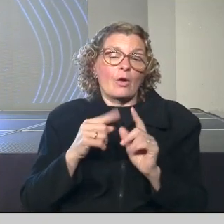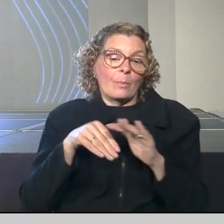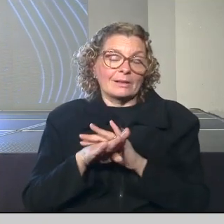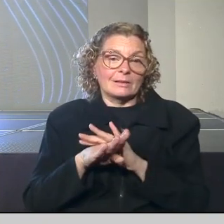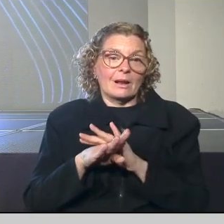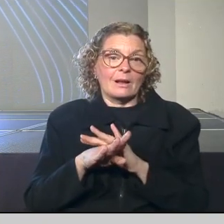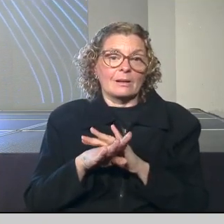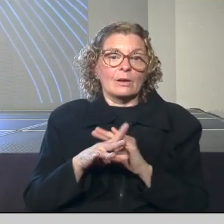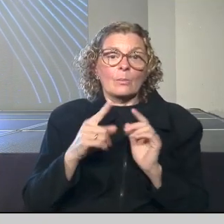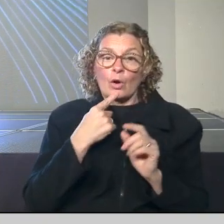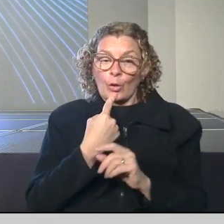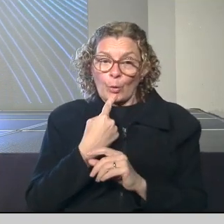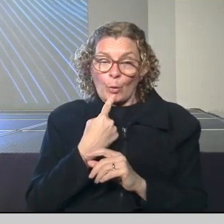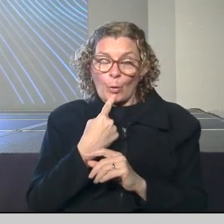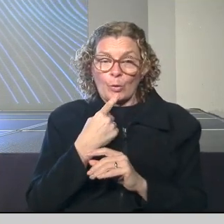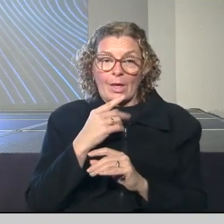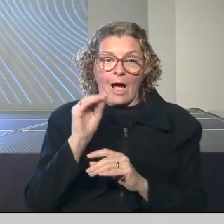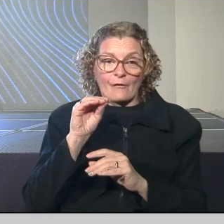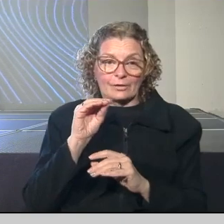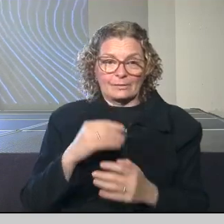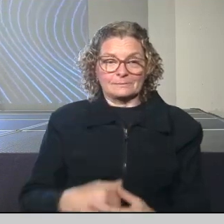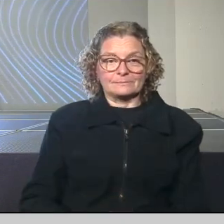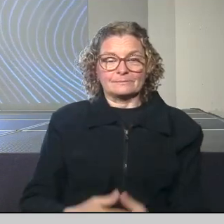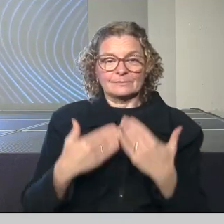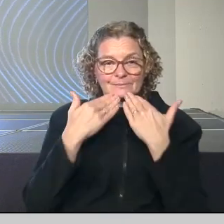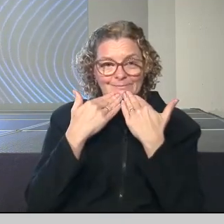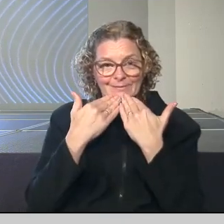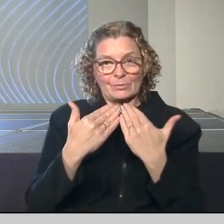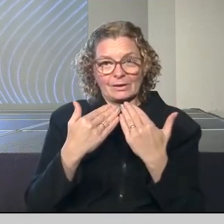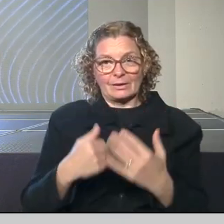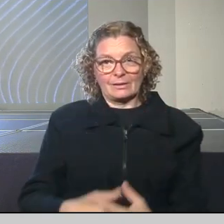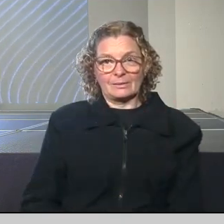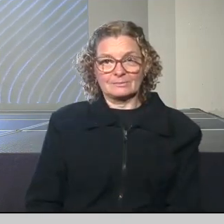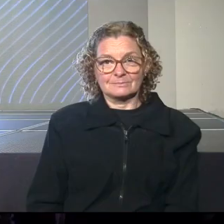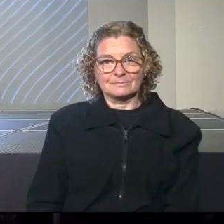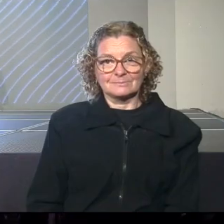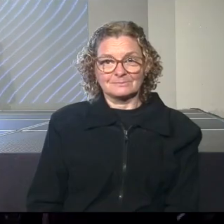Y bueno, quedamos a disposición si surge alguna consulta. Muchas gracias.